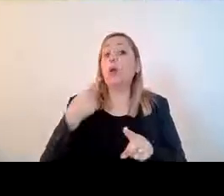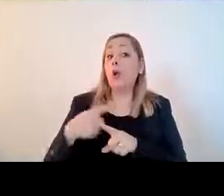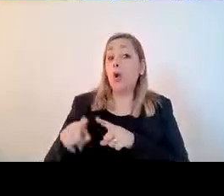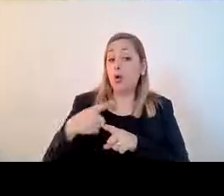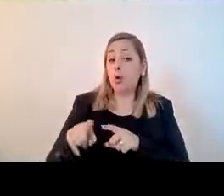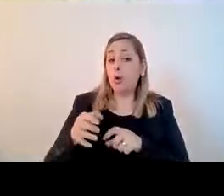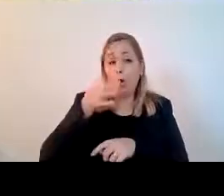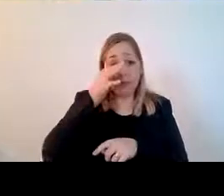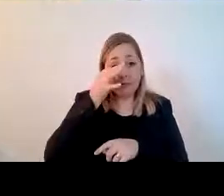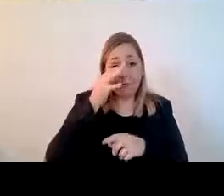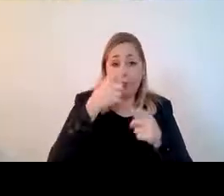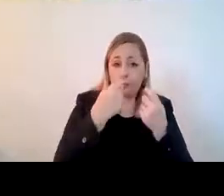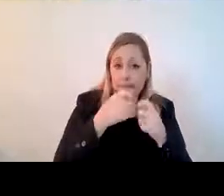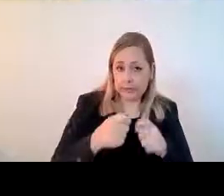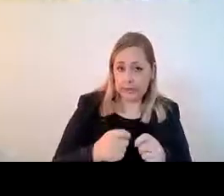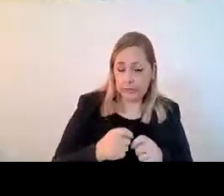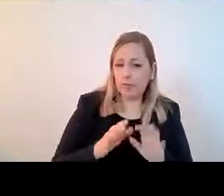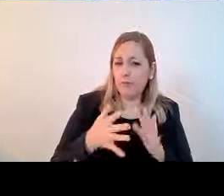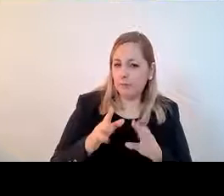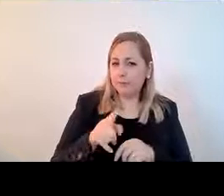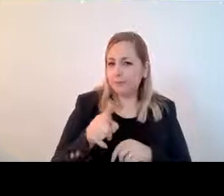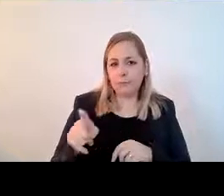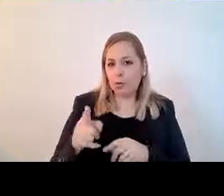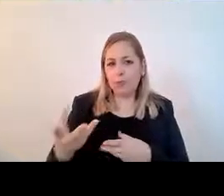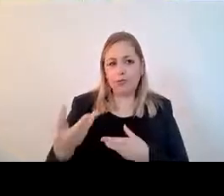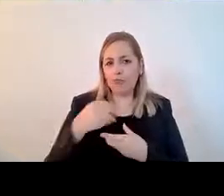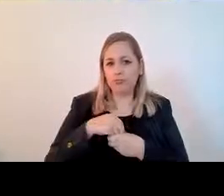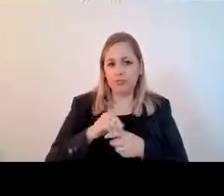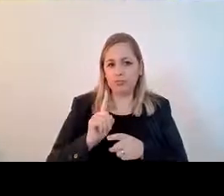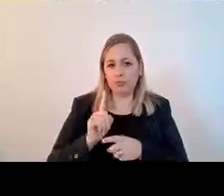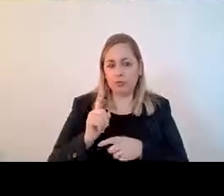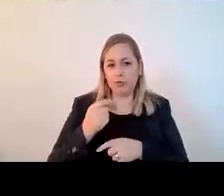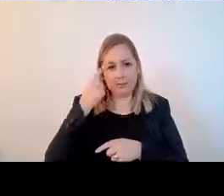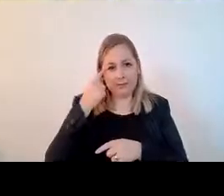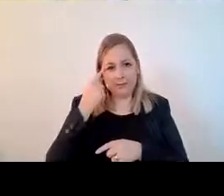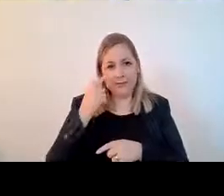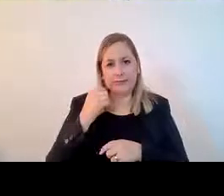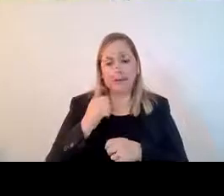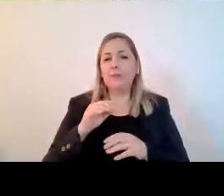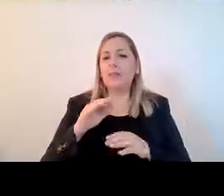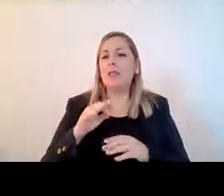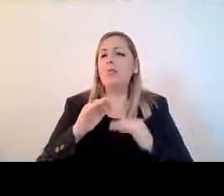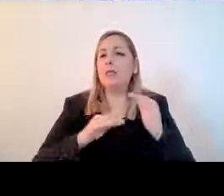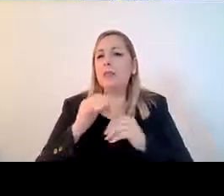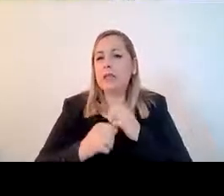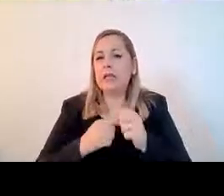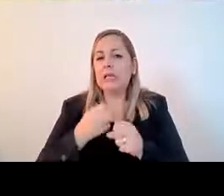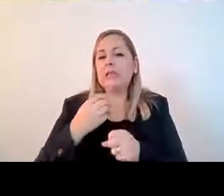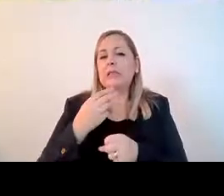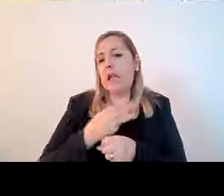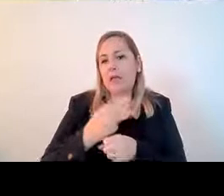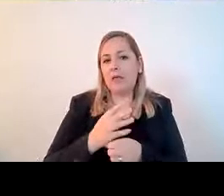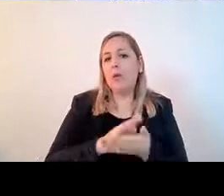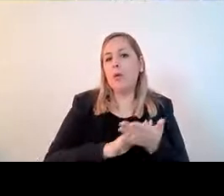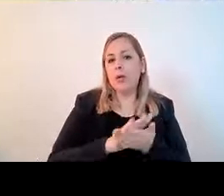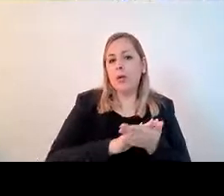observamos es que el diagnóstico pareciera ser que no les pertenece en razón de la edad. Y esto llega al extremo